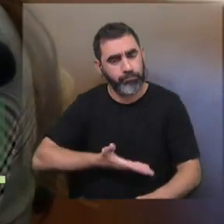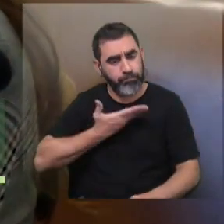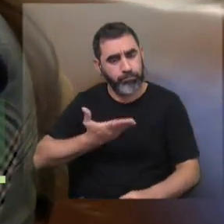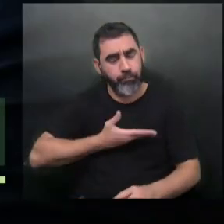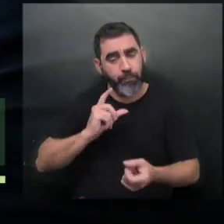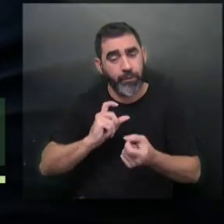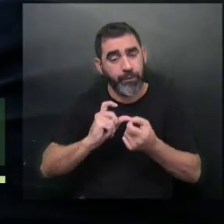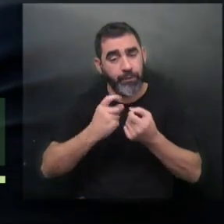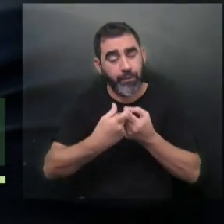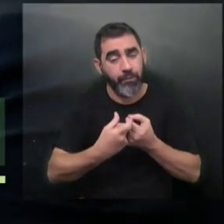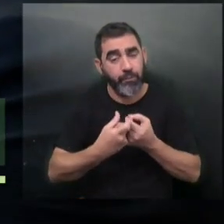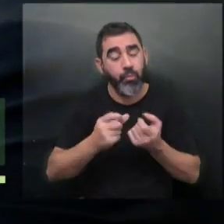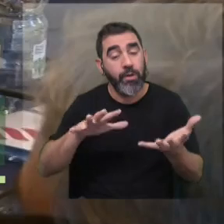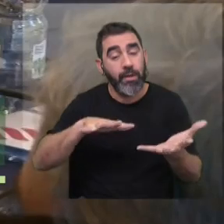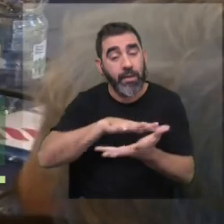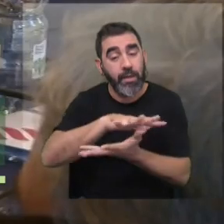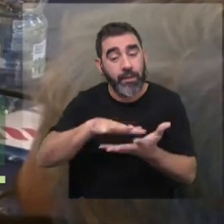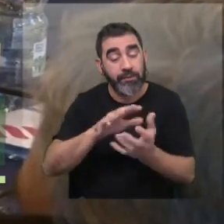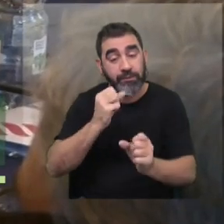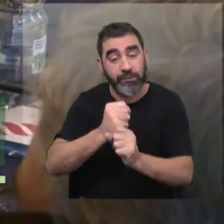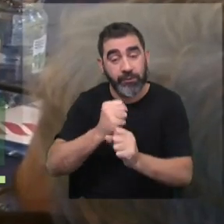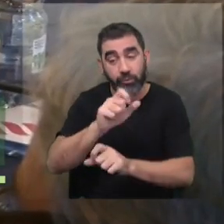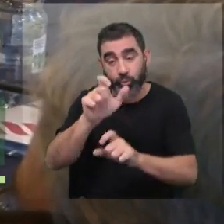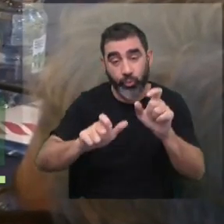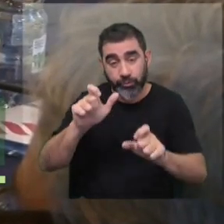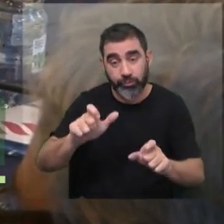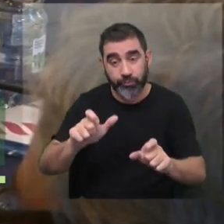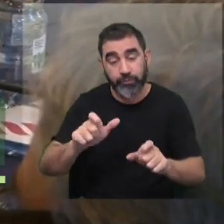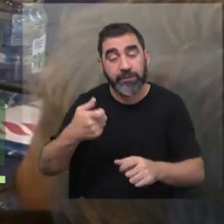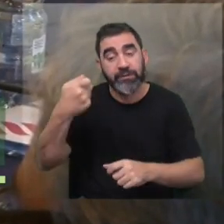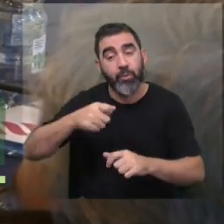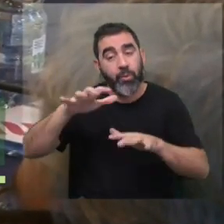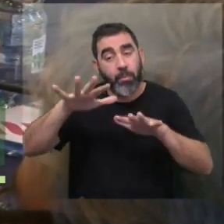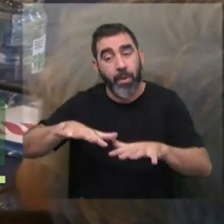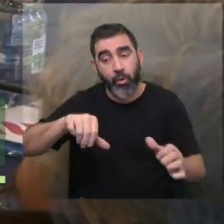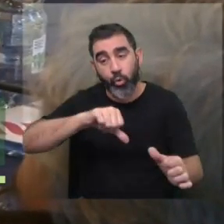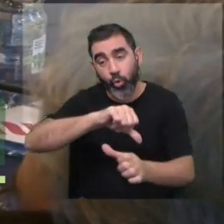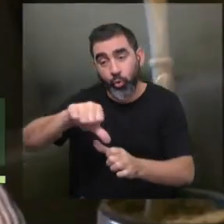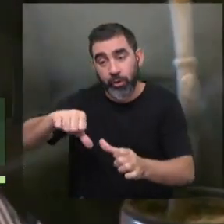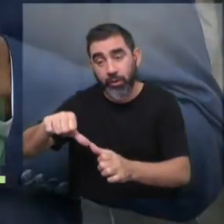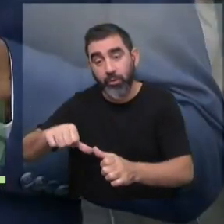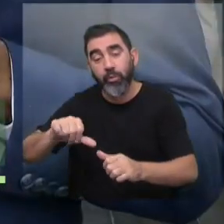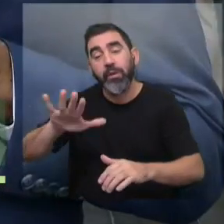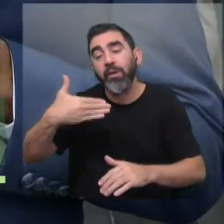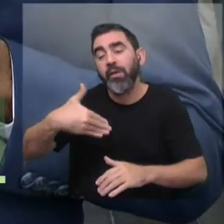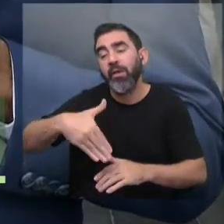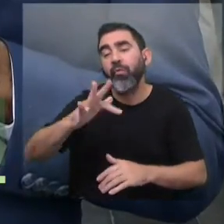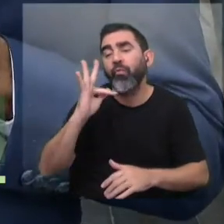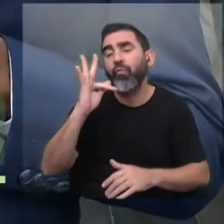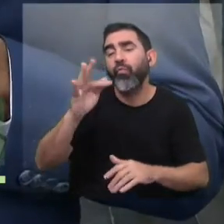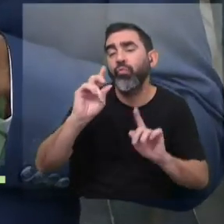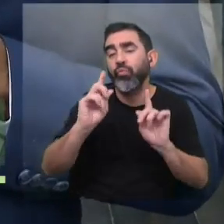del sindicato en cuanto a la situación de los propios trabajadores de estos seguros de desempleo Y a qué pasará en el futuro con